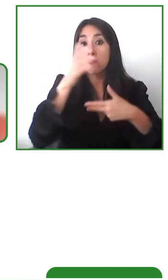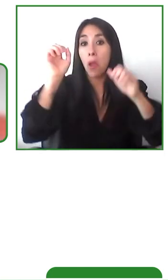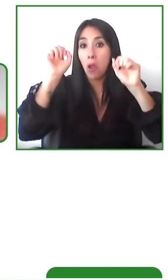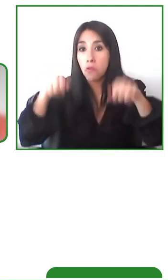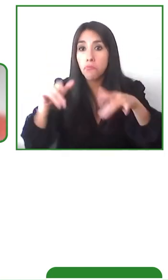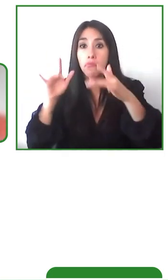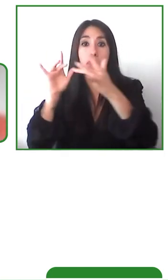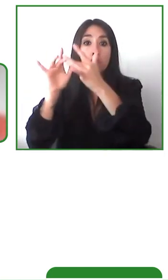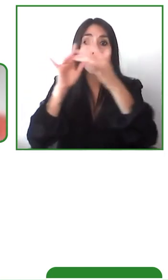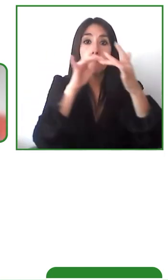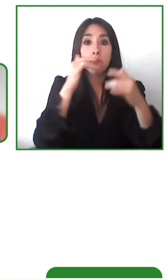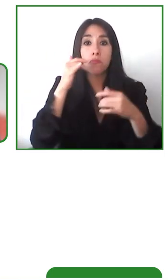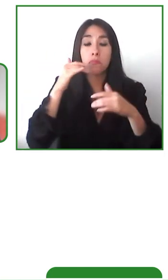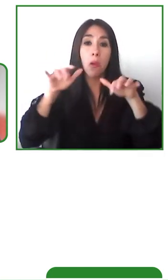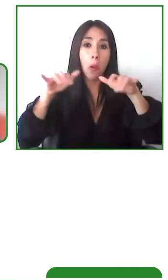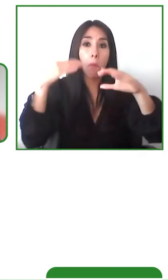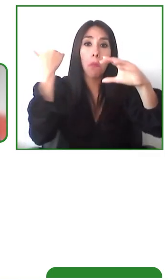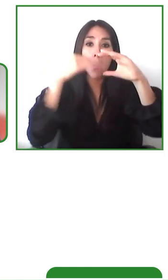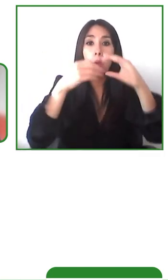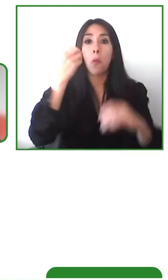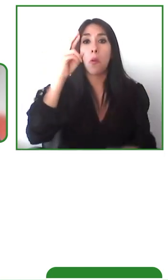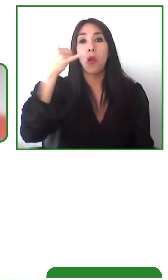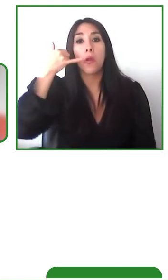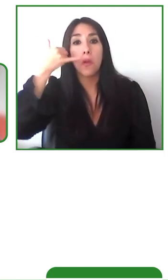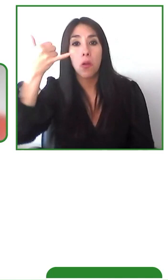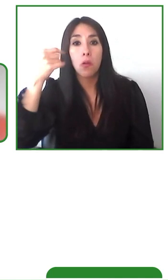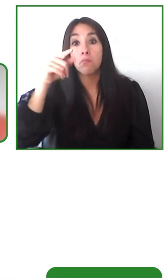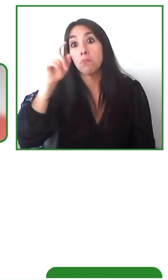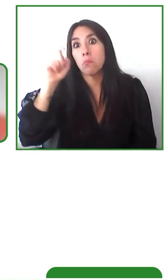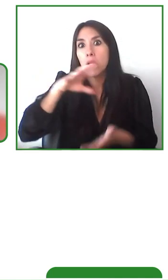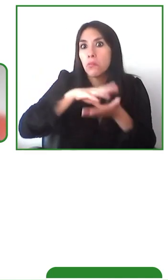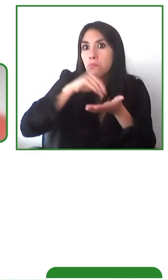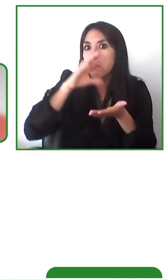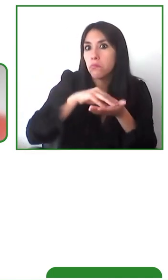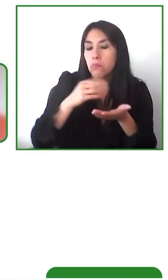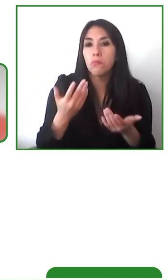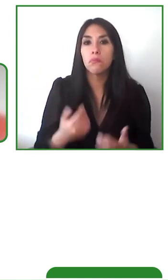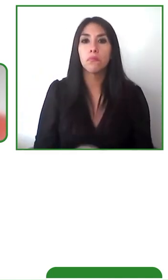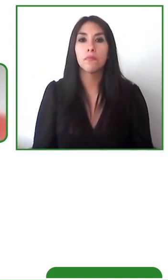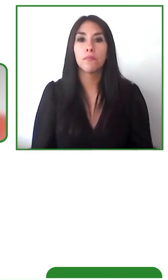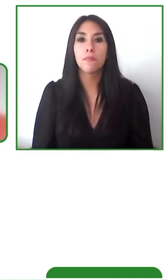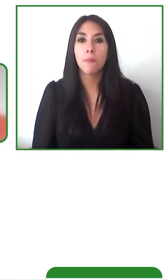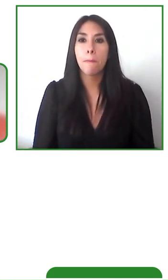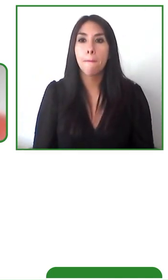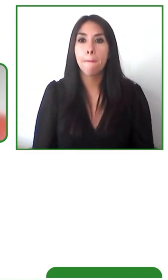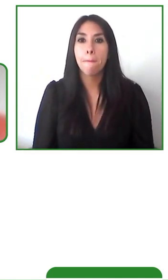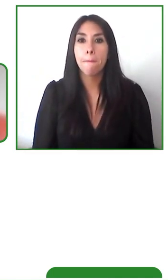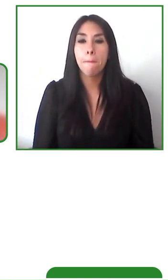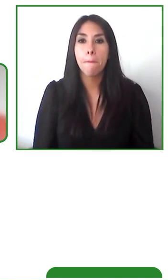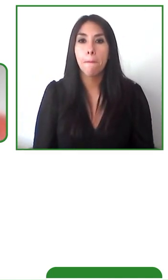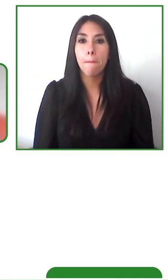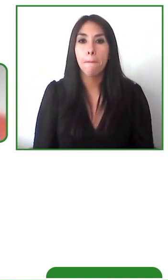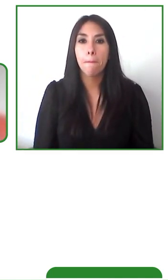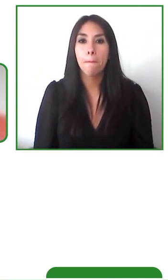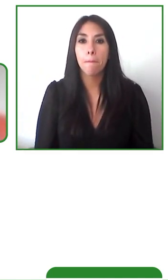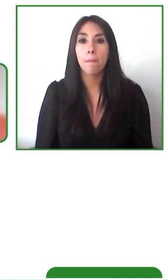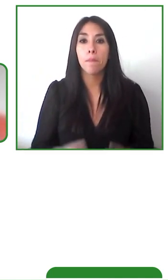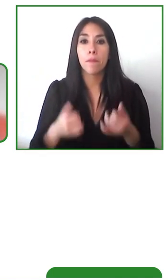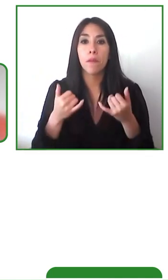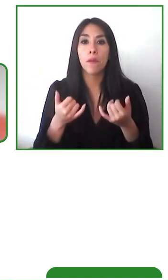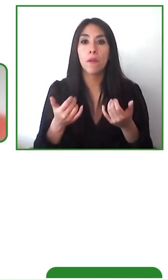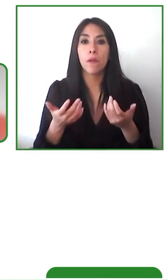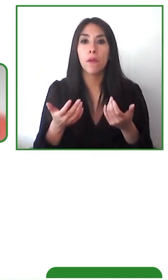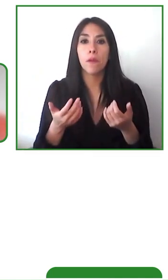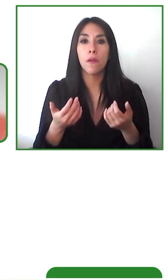aprendizajes. Y lo dejamos con sus palabras, sus consejos, porque realmente necesitamos más innovaciones sociales